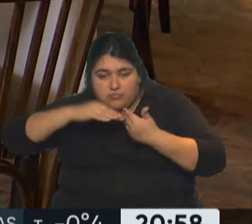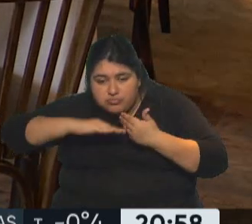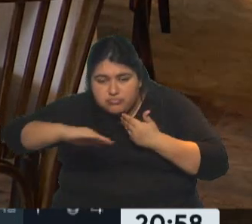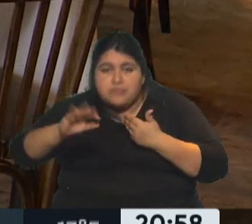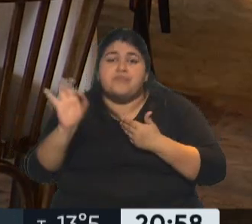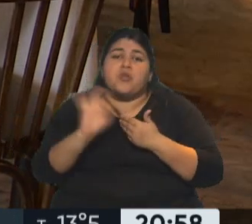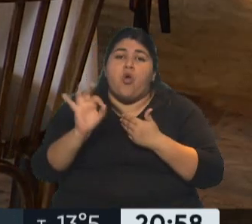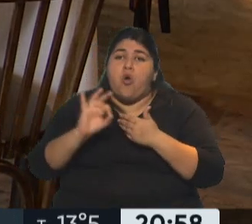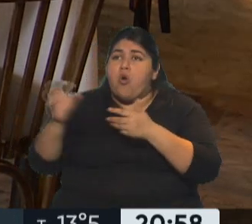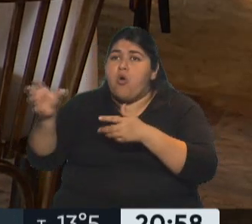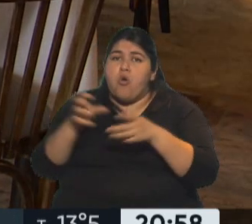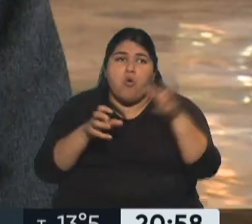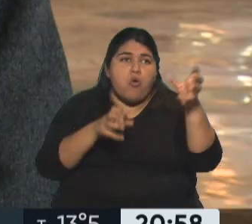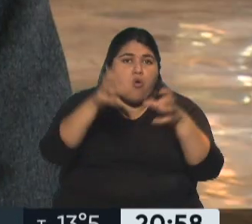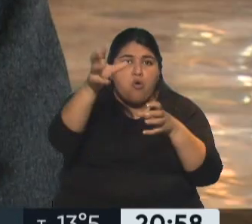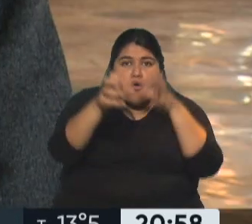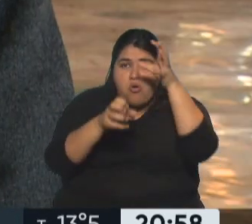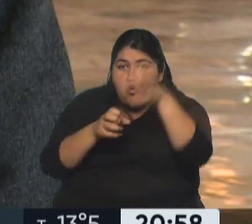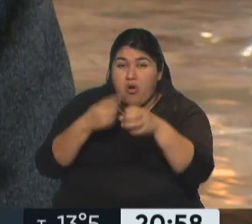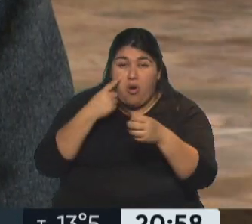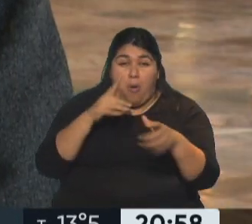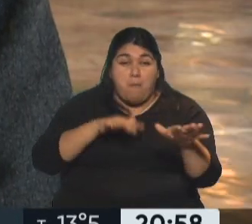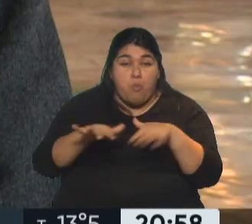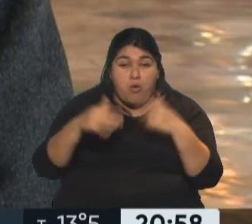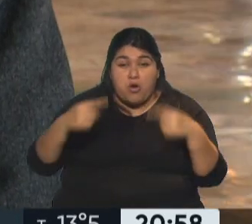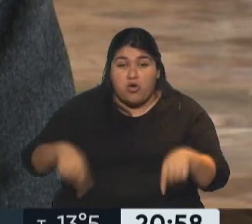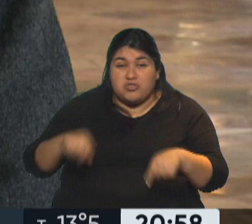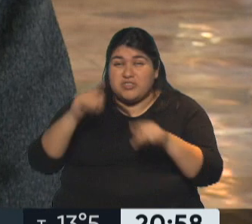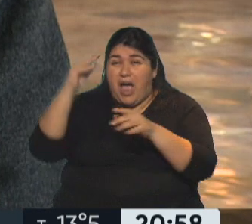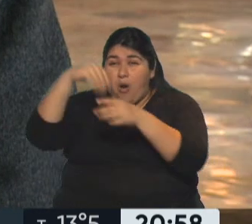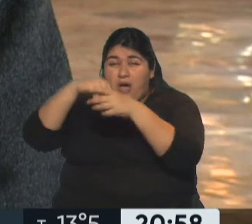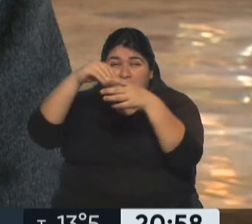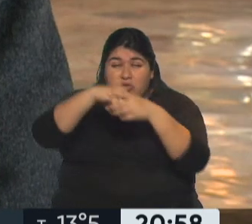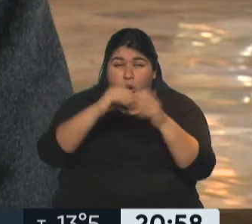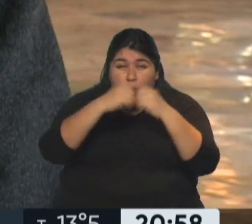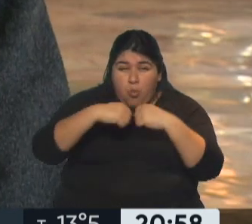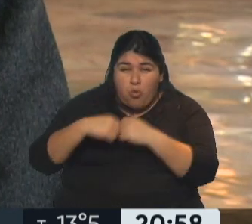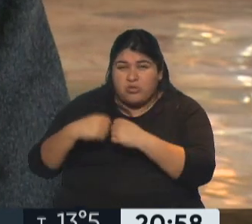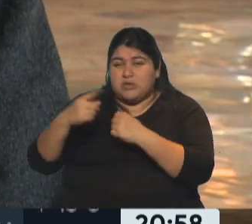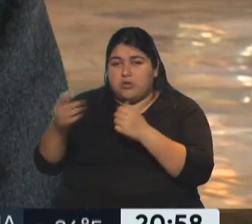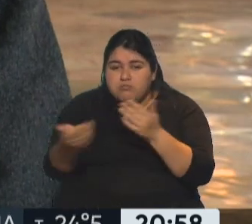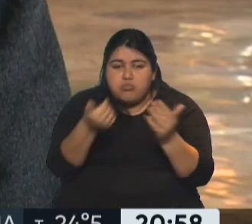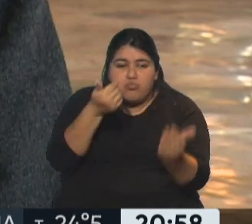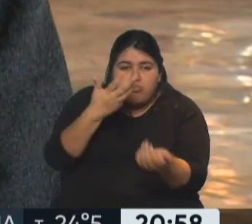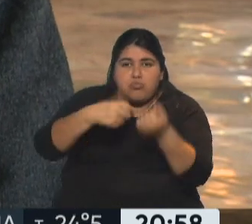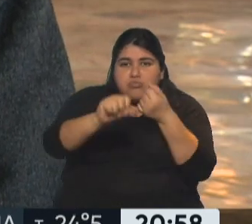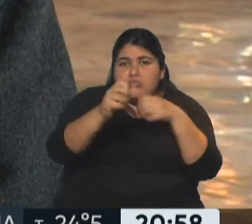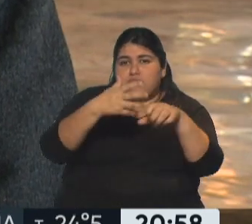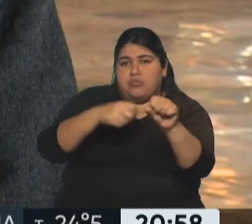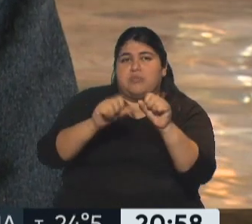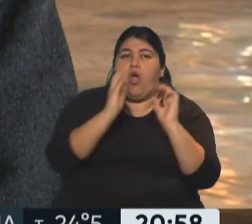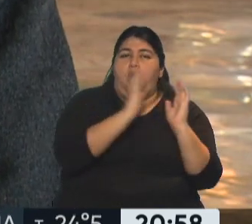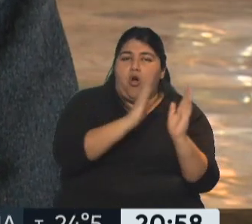dando cuando uno comienza a hacer obra y comienza a mover los restos que había en el edificio. Este tamizado de estos restos permite